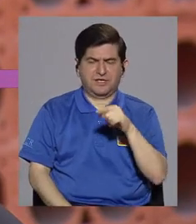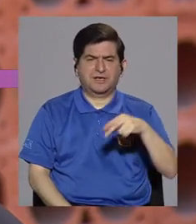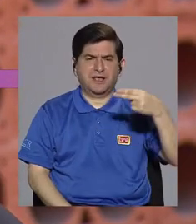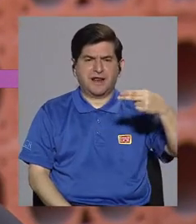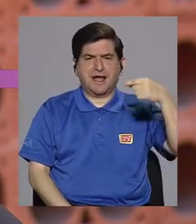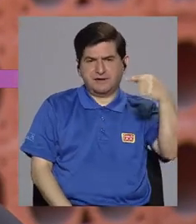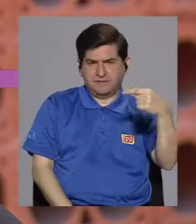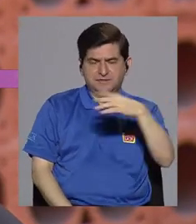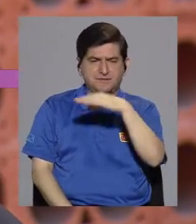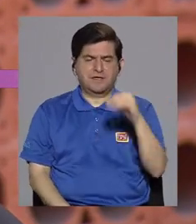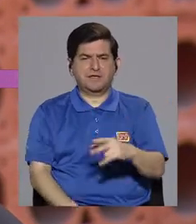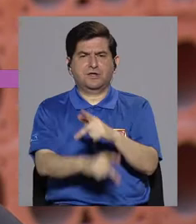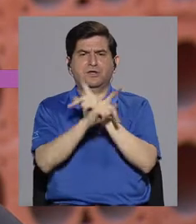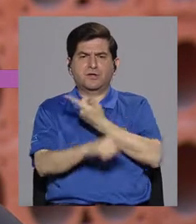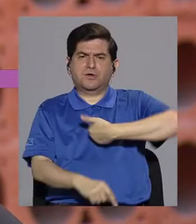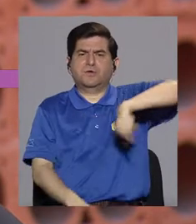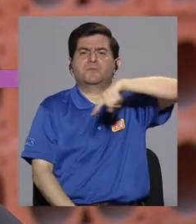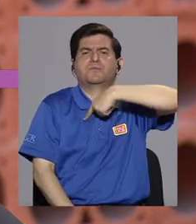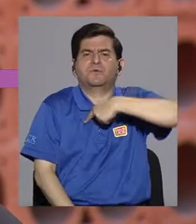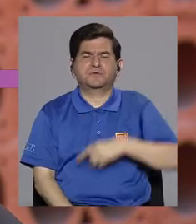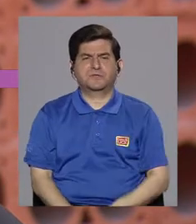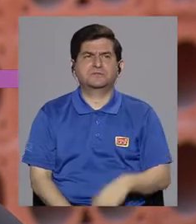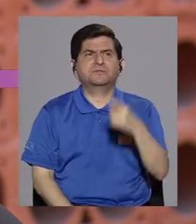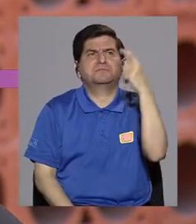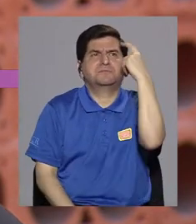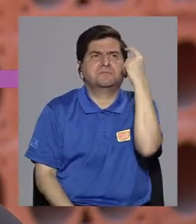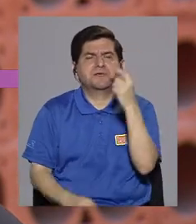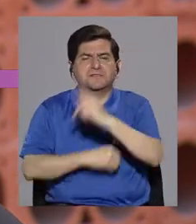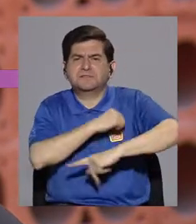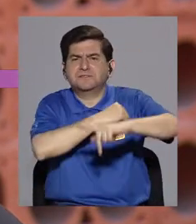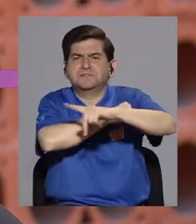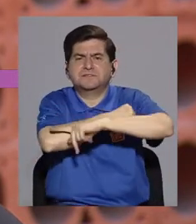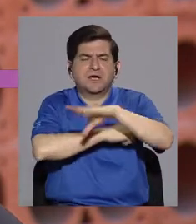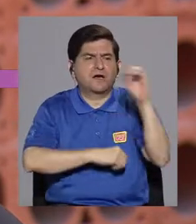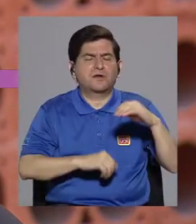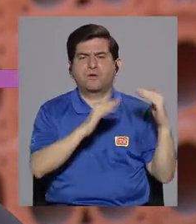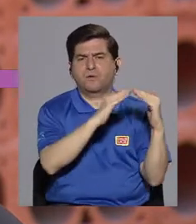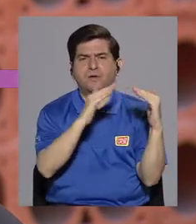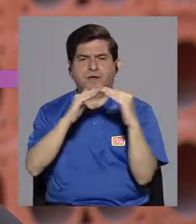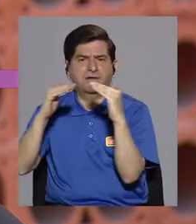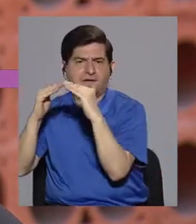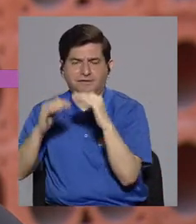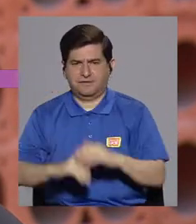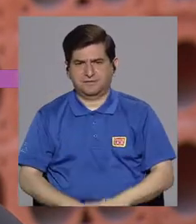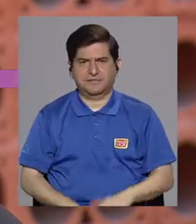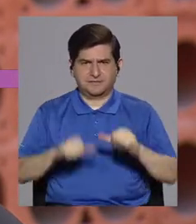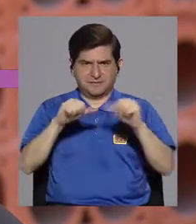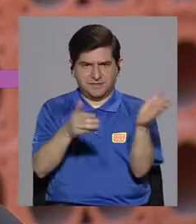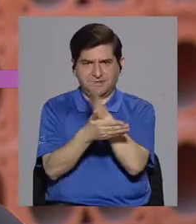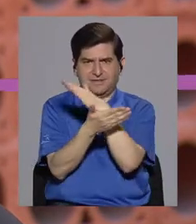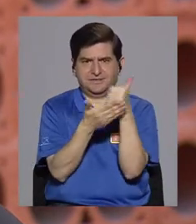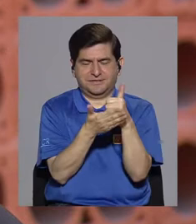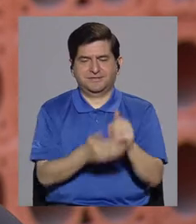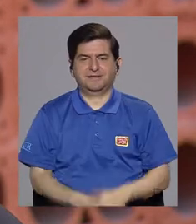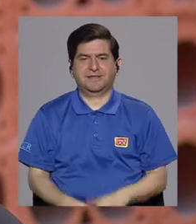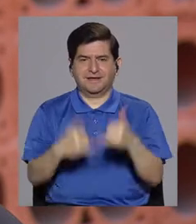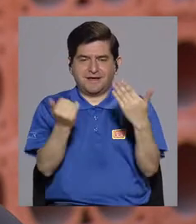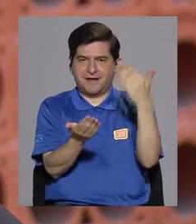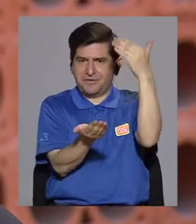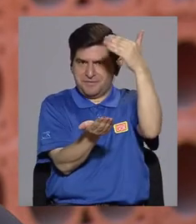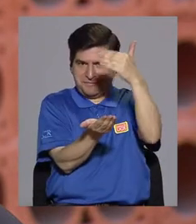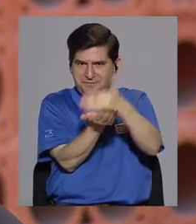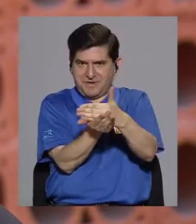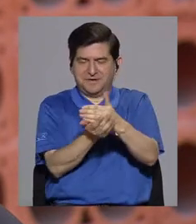mercurio y de cómo protegernos también un poco, sí, claro, a nivel, digamos, de país o a nivel en nuestras casas también, en el siguiente segmento. Vamos a